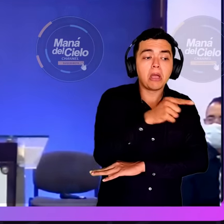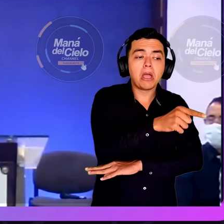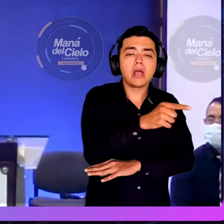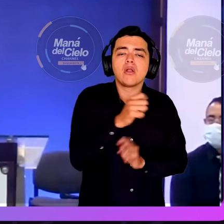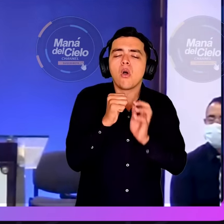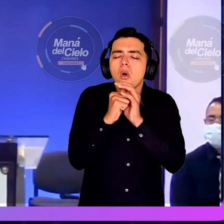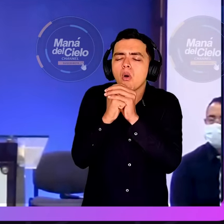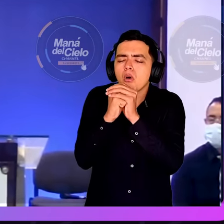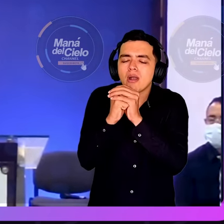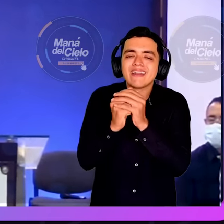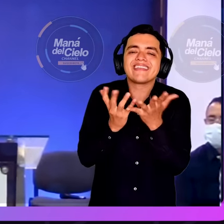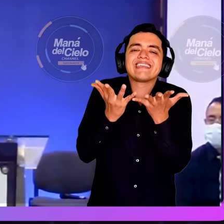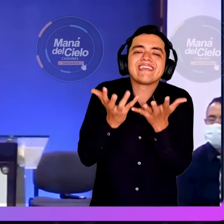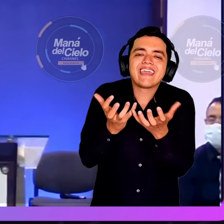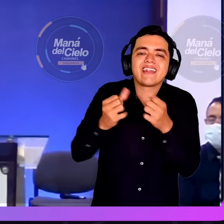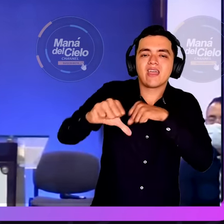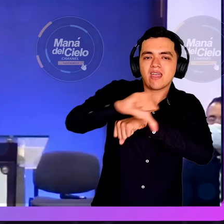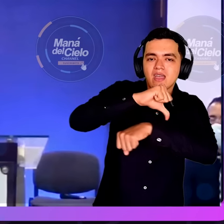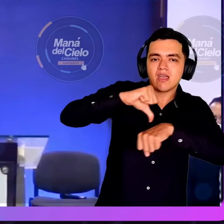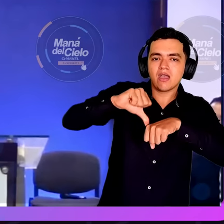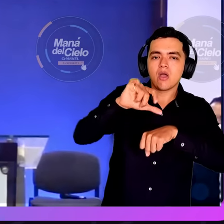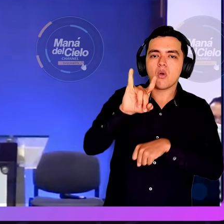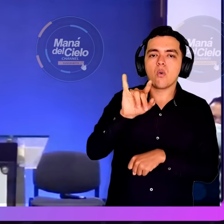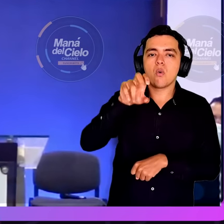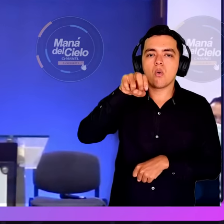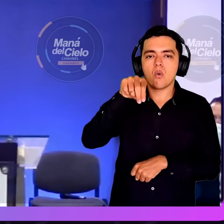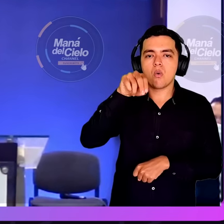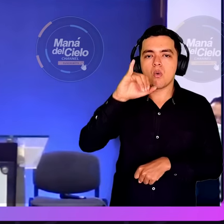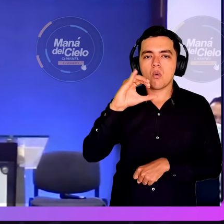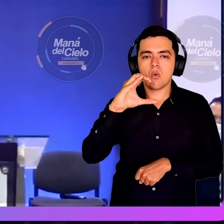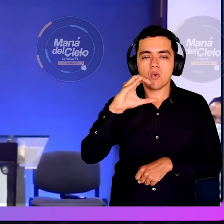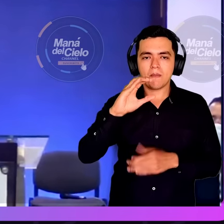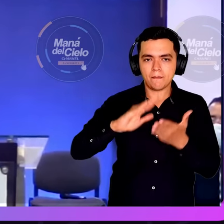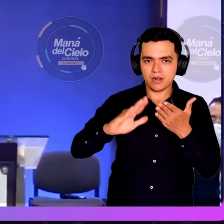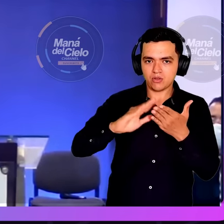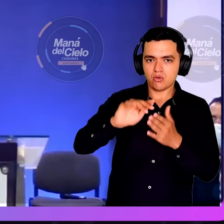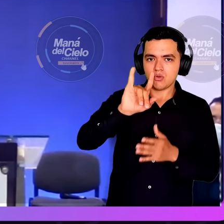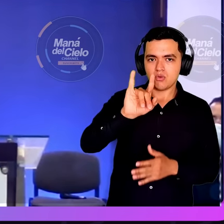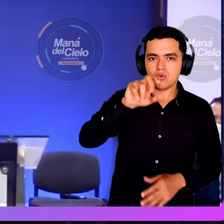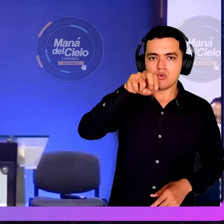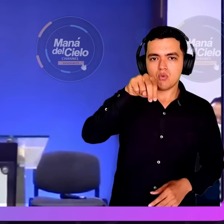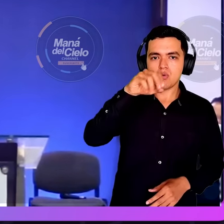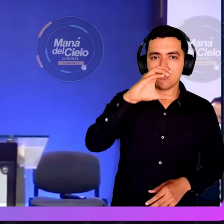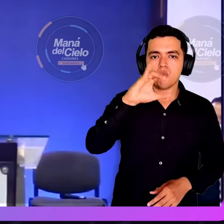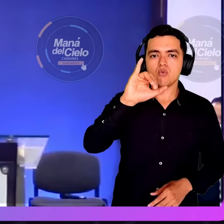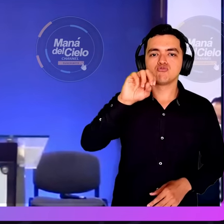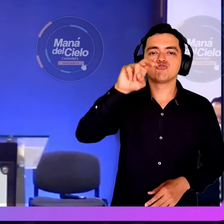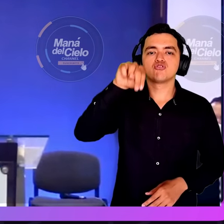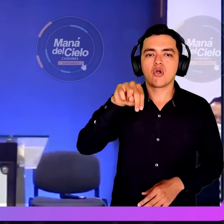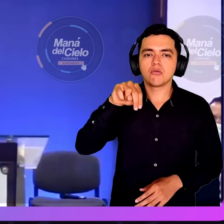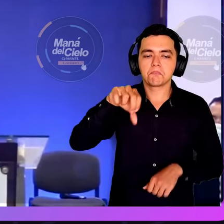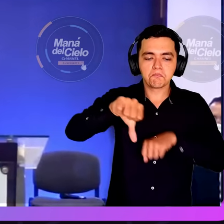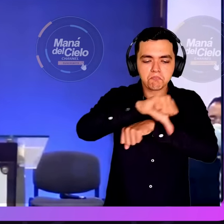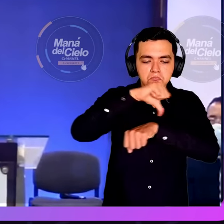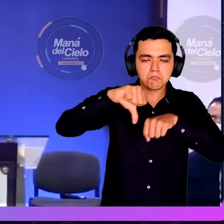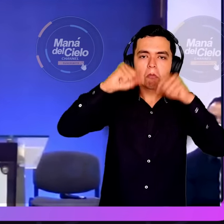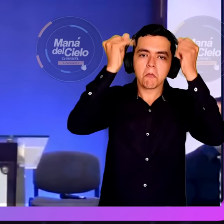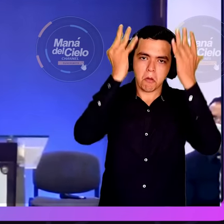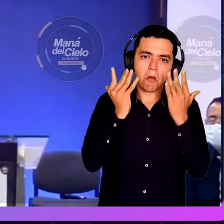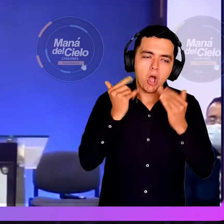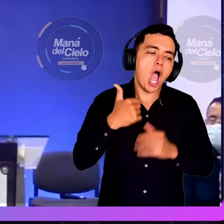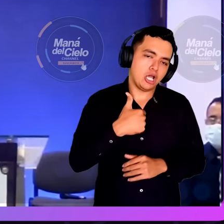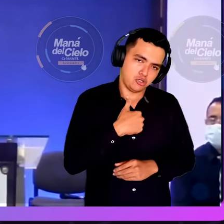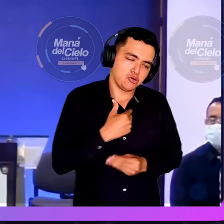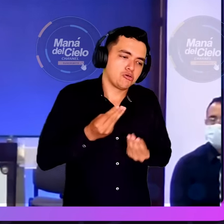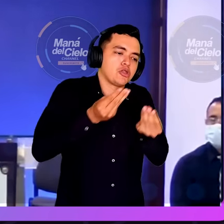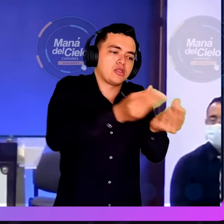entiendo. No entiendo cómo esa persona fracasó. Cómo esa persona, no entiendo. Mira cómo predicaba, mira cómo aquello y lo otro. Señor, ¿qué pasó? Hoy